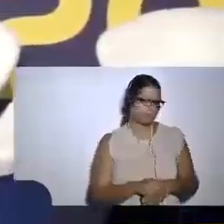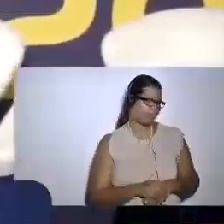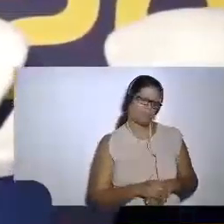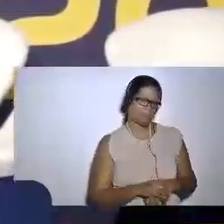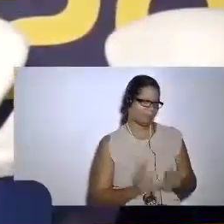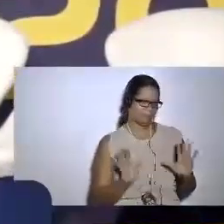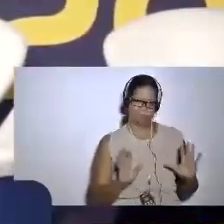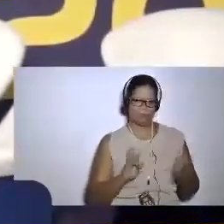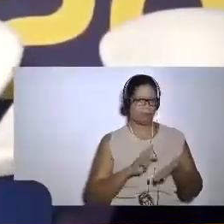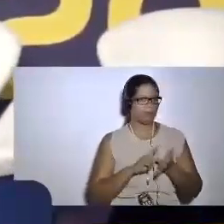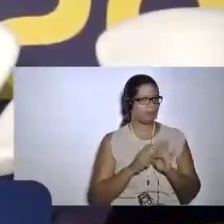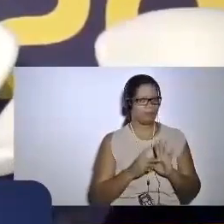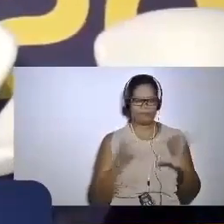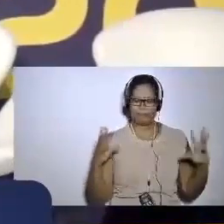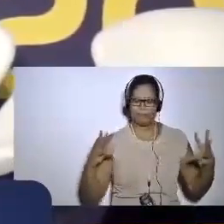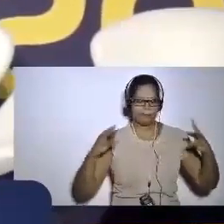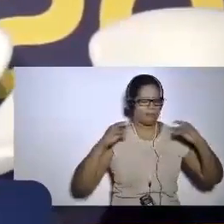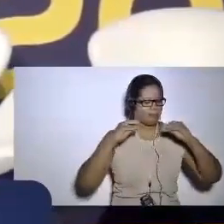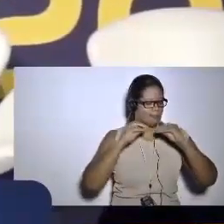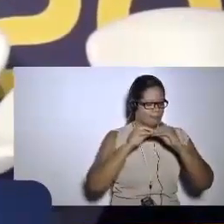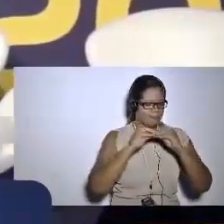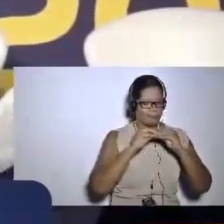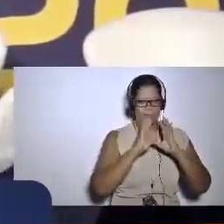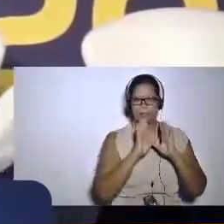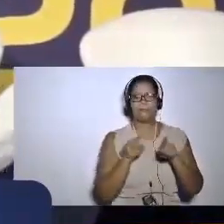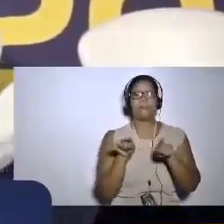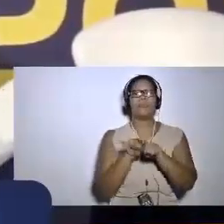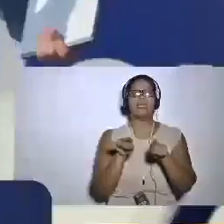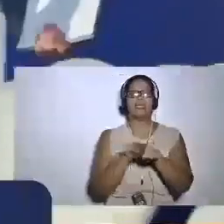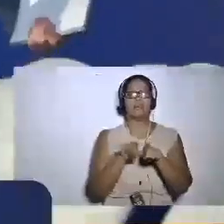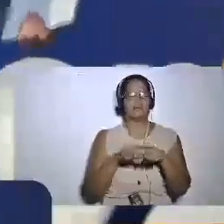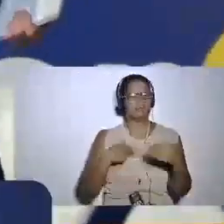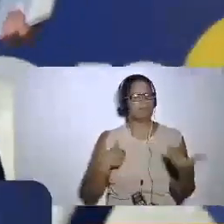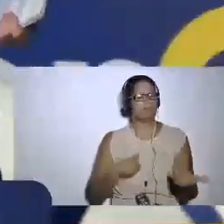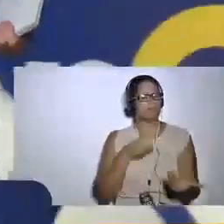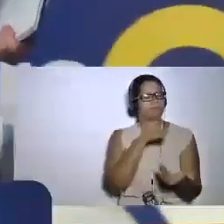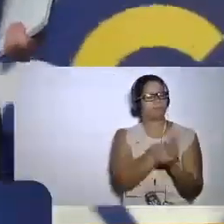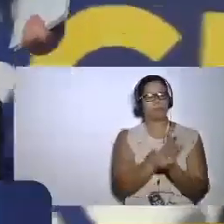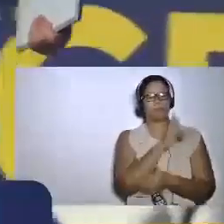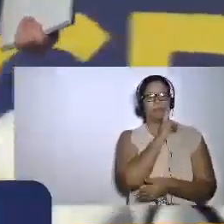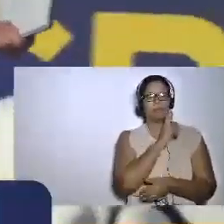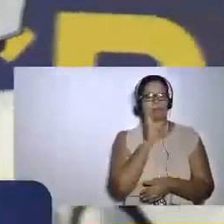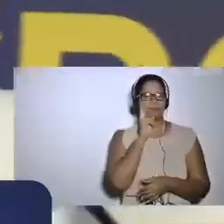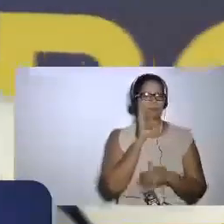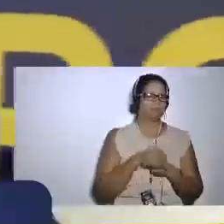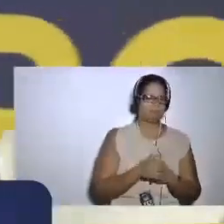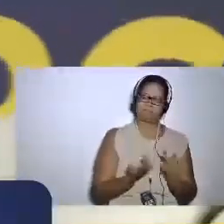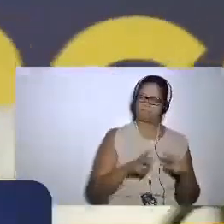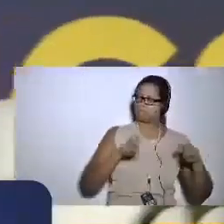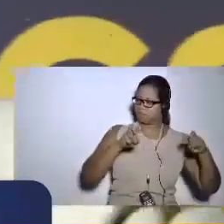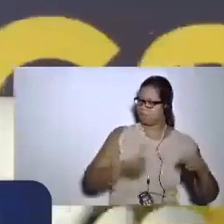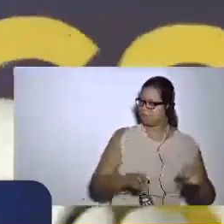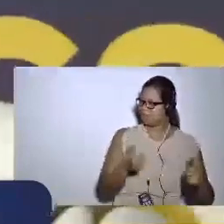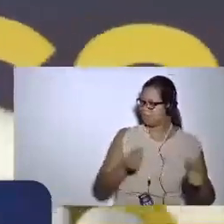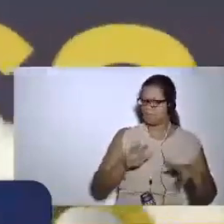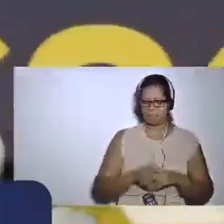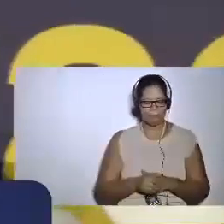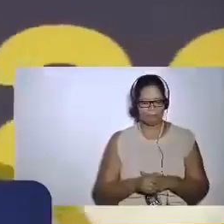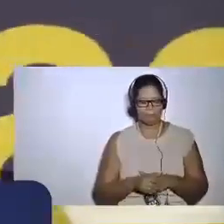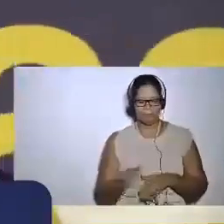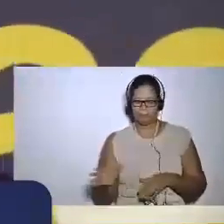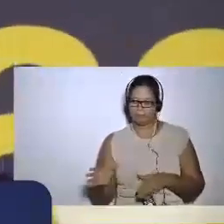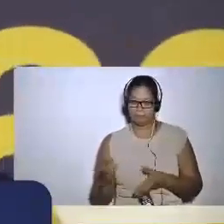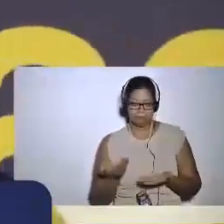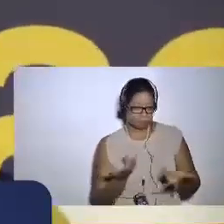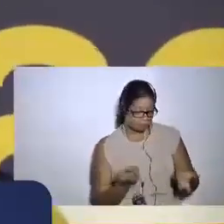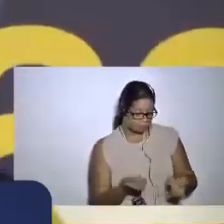ingeniería. Esto es simplemente un arreglo de precios. Cuando vamos a un restaurante y se le ofrece la primera bebida, usted